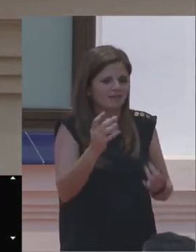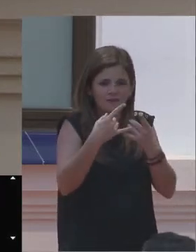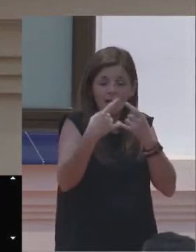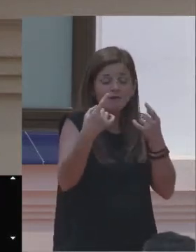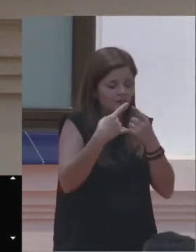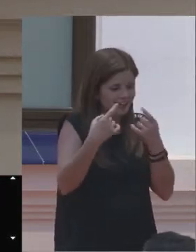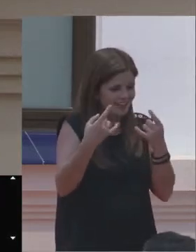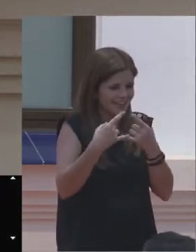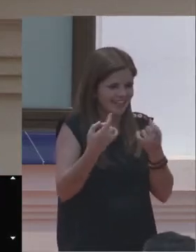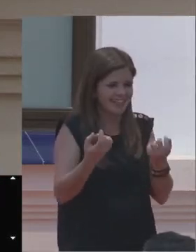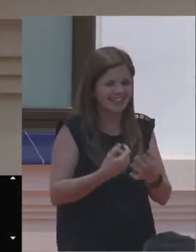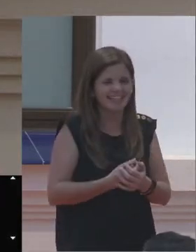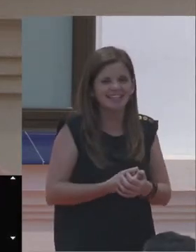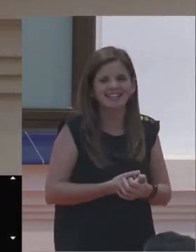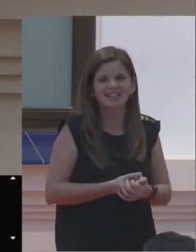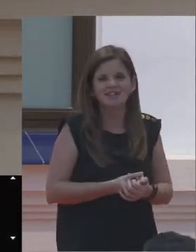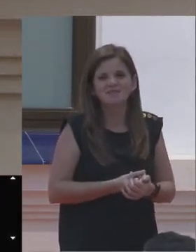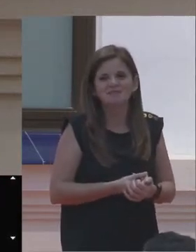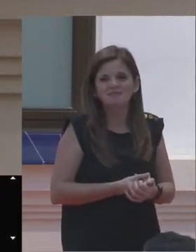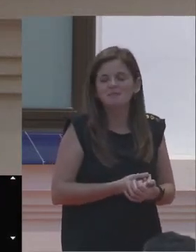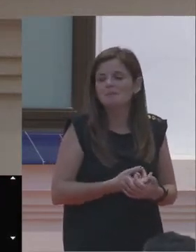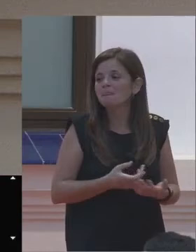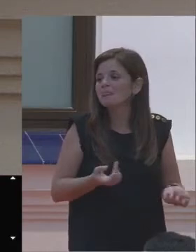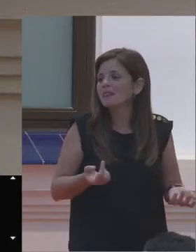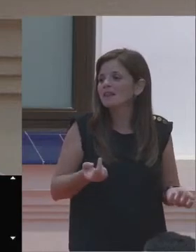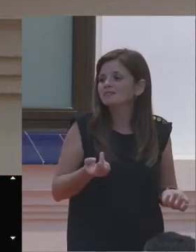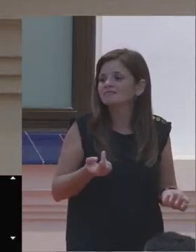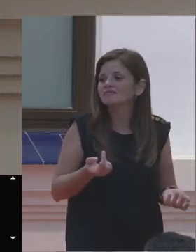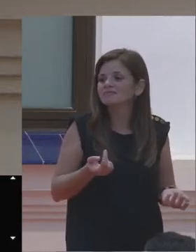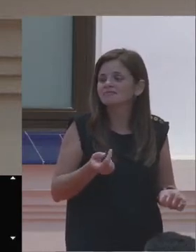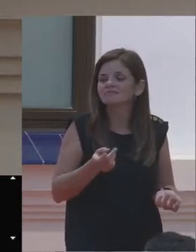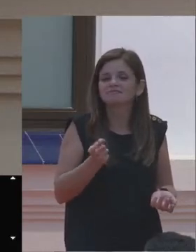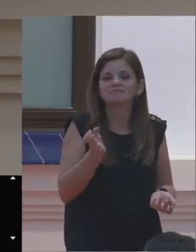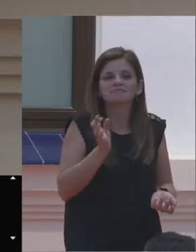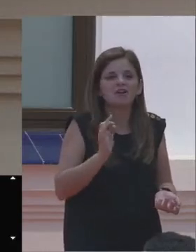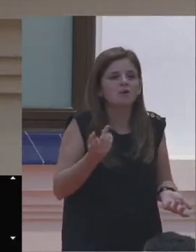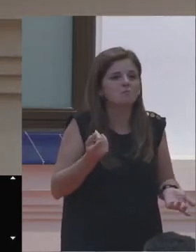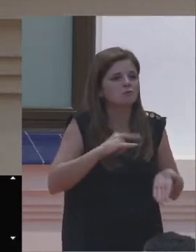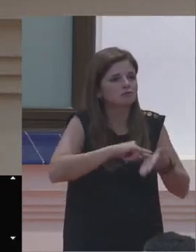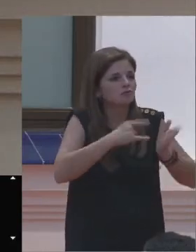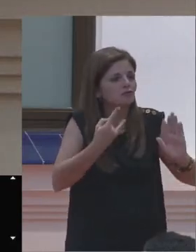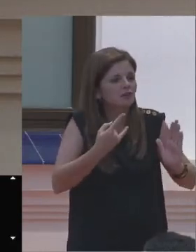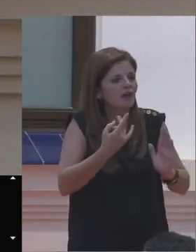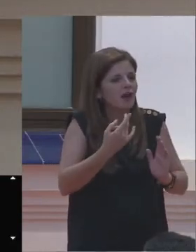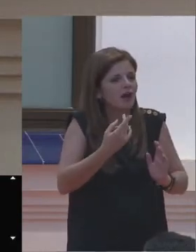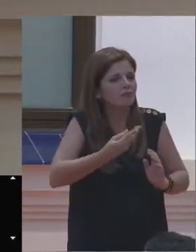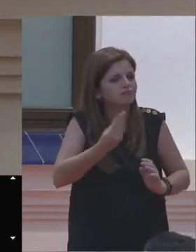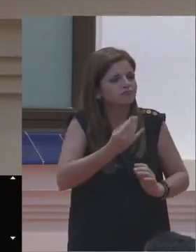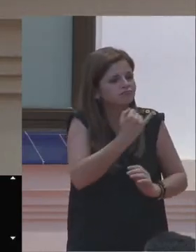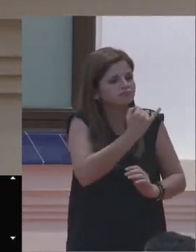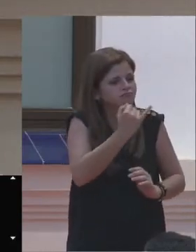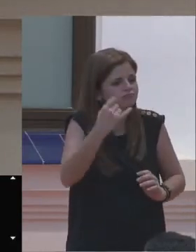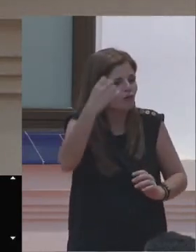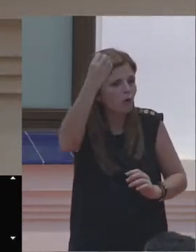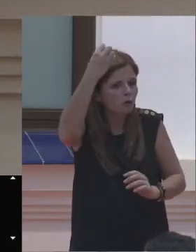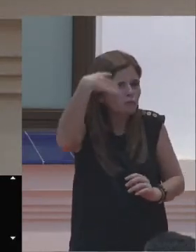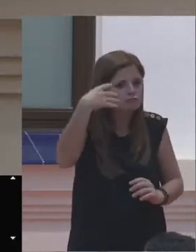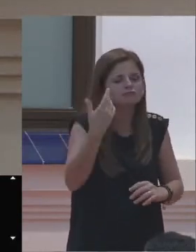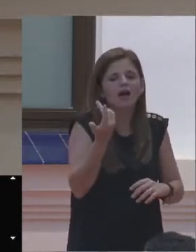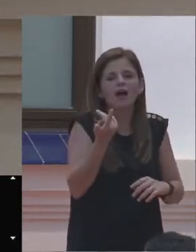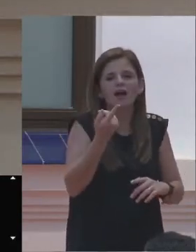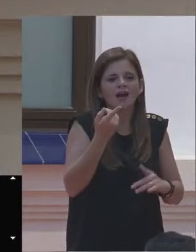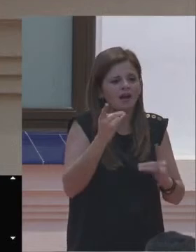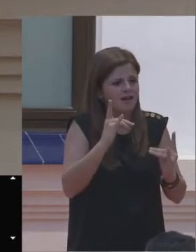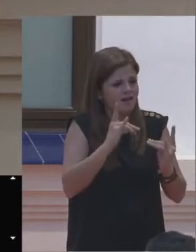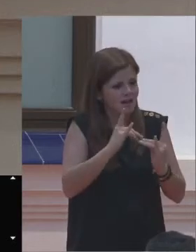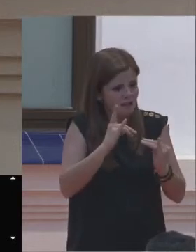era realmente novedoso a nivel mundial. El poner duchas en una sala VIP era novedoso a nivel mundial. El poner camas en una sala